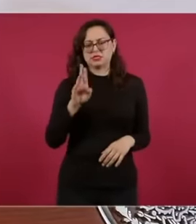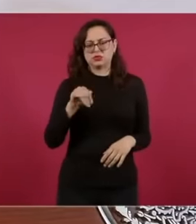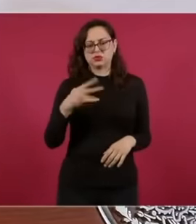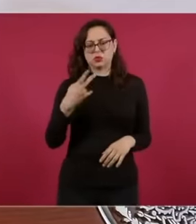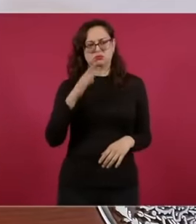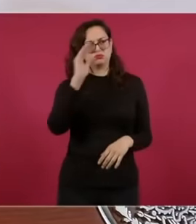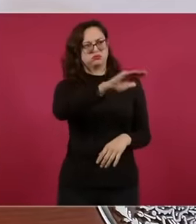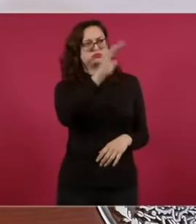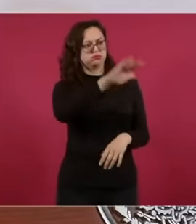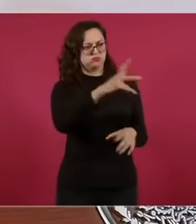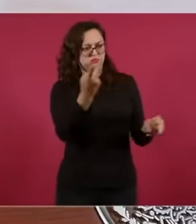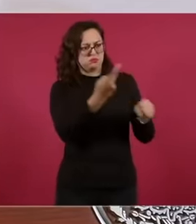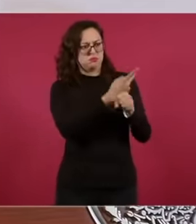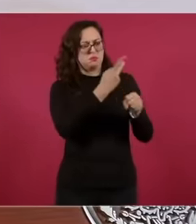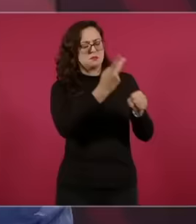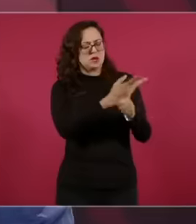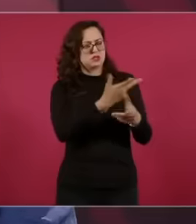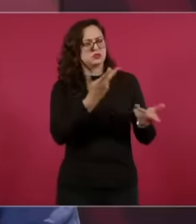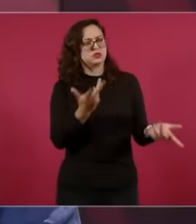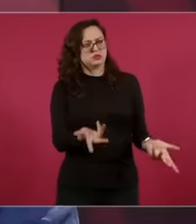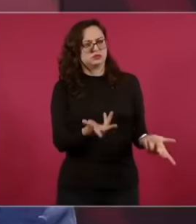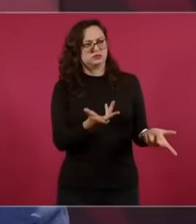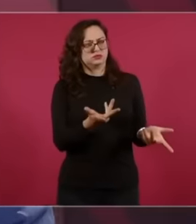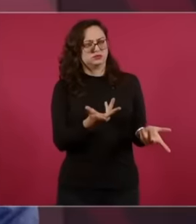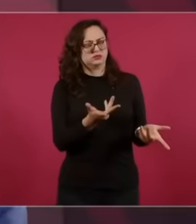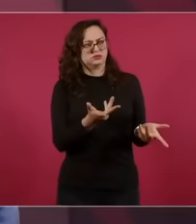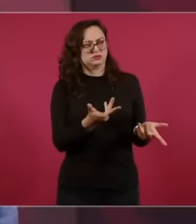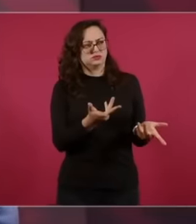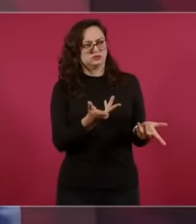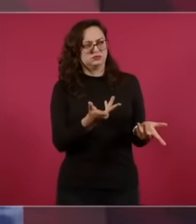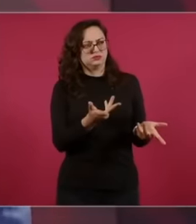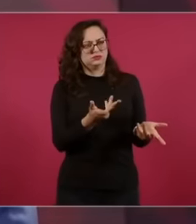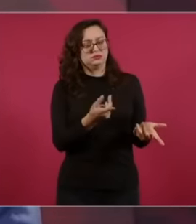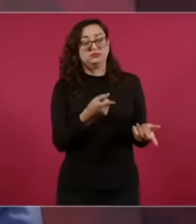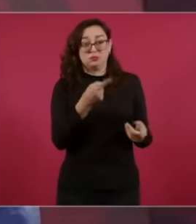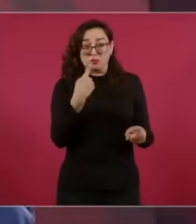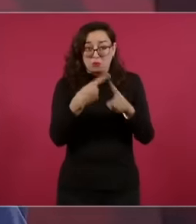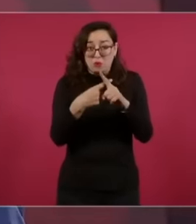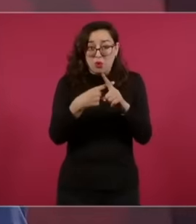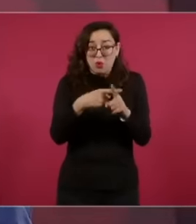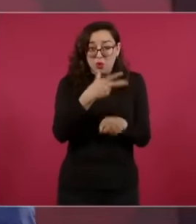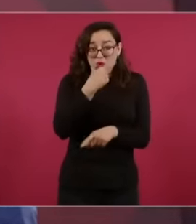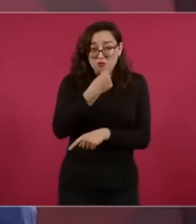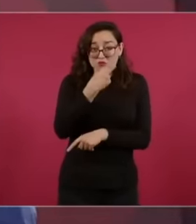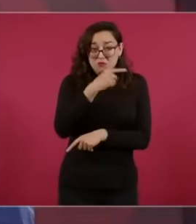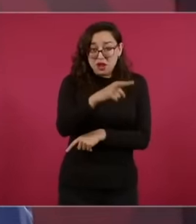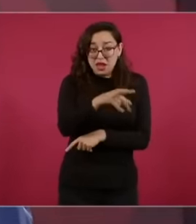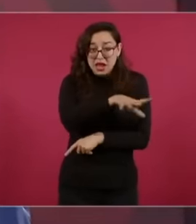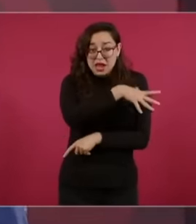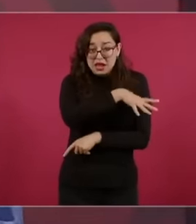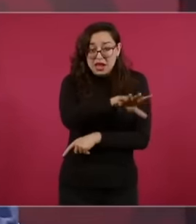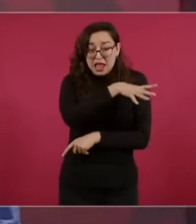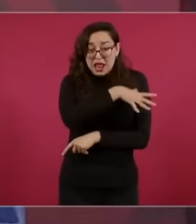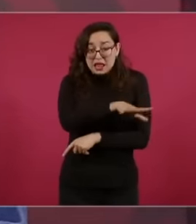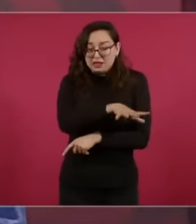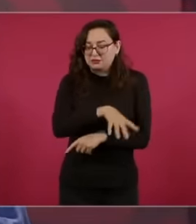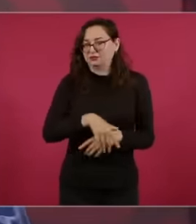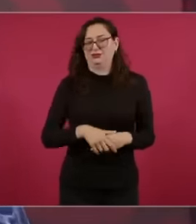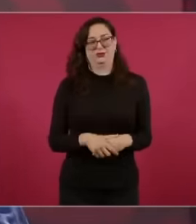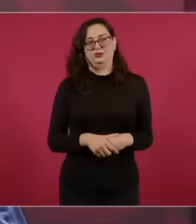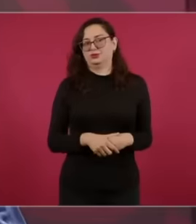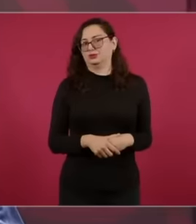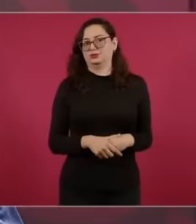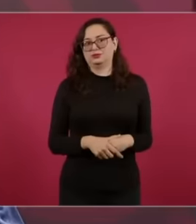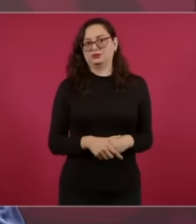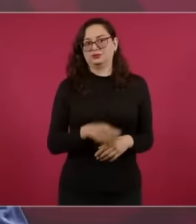porque no estamos hablando del general Cienfuegos, no, es el secretario de